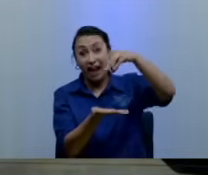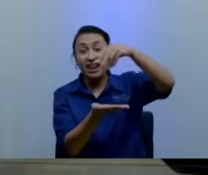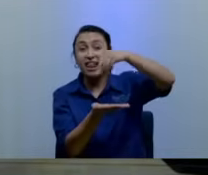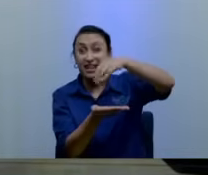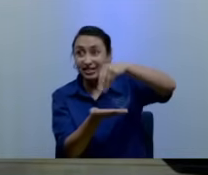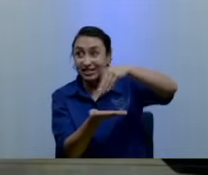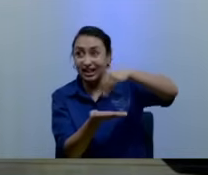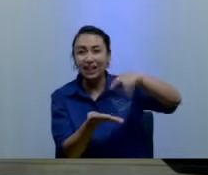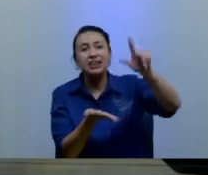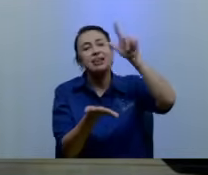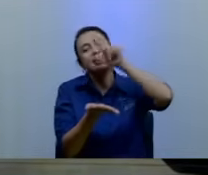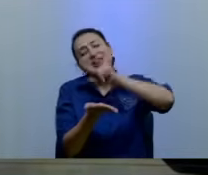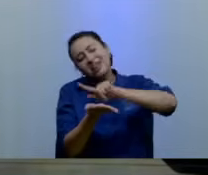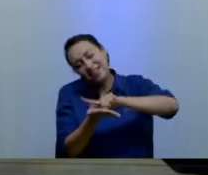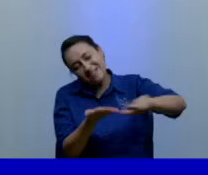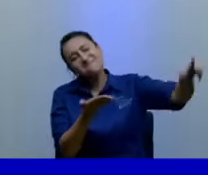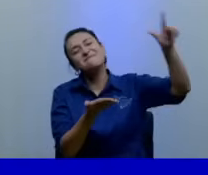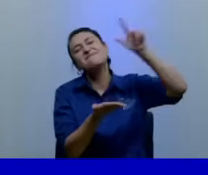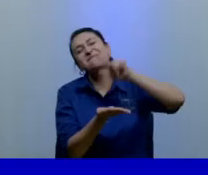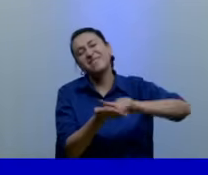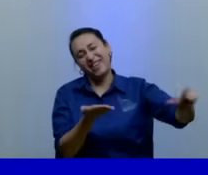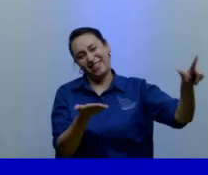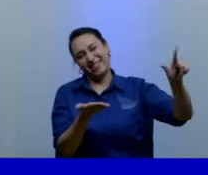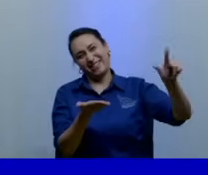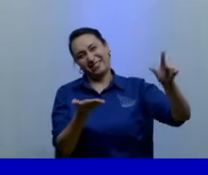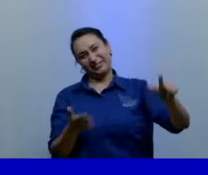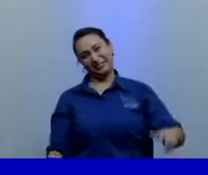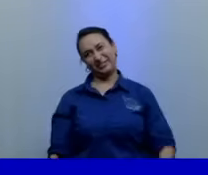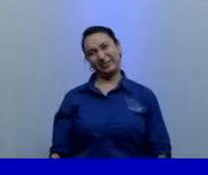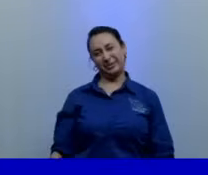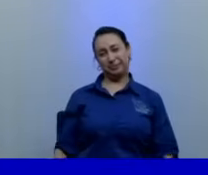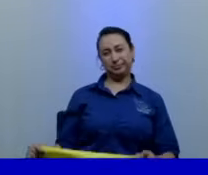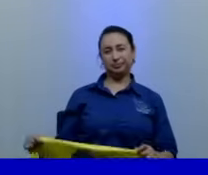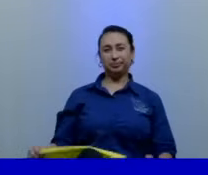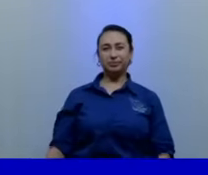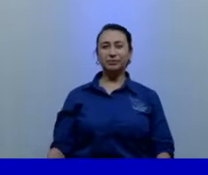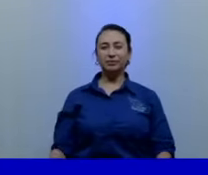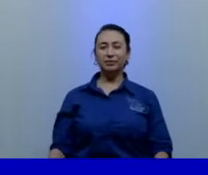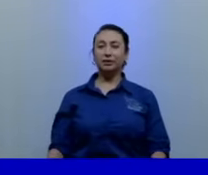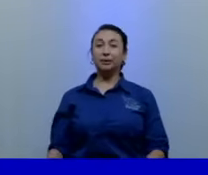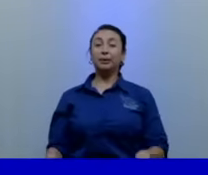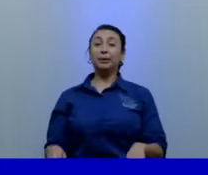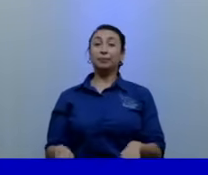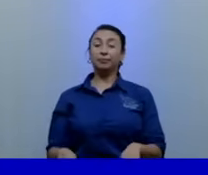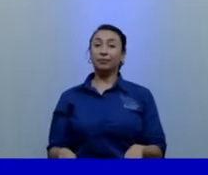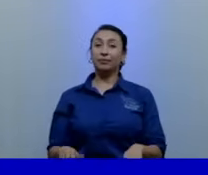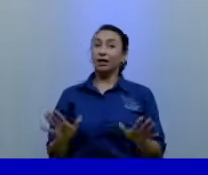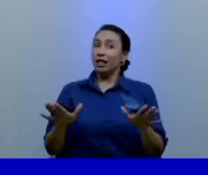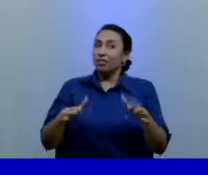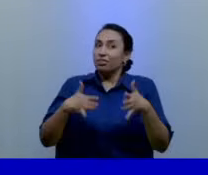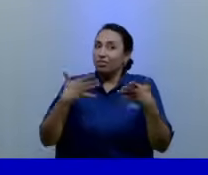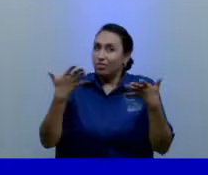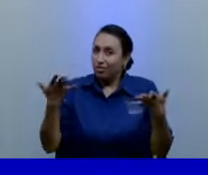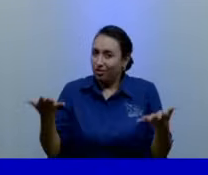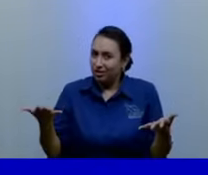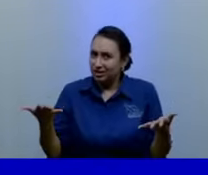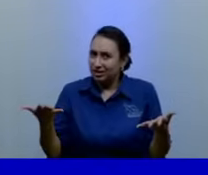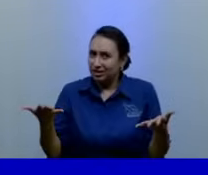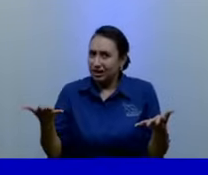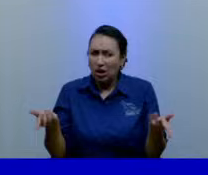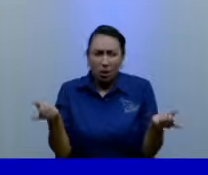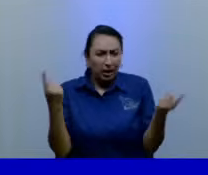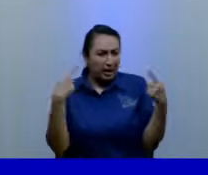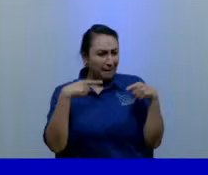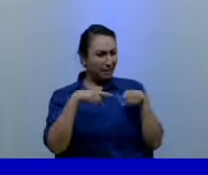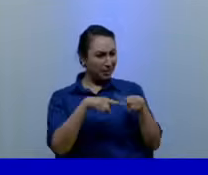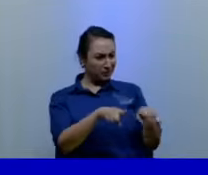Traedme una vasija nueva, poner sal en ella, y se la trajeron. Entonces, ahora vemos que lo que sucedió fue,